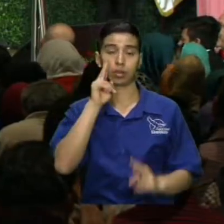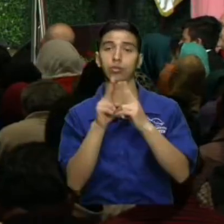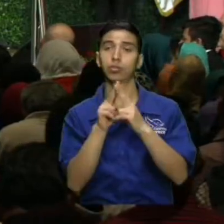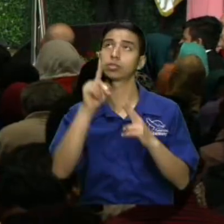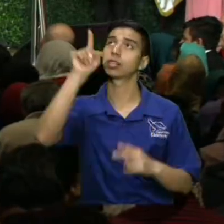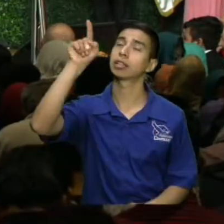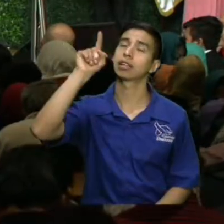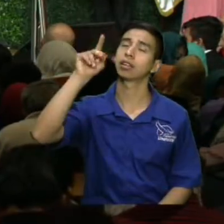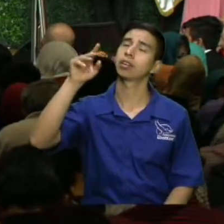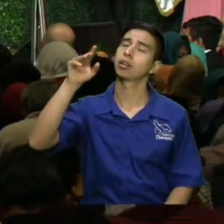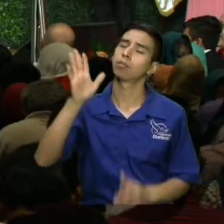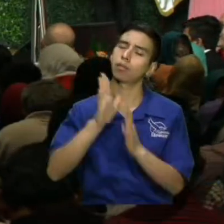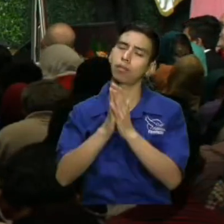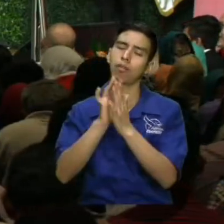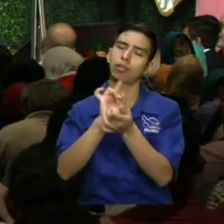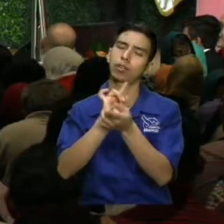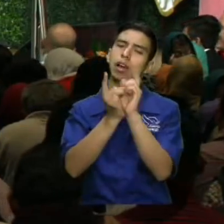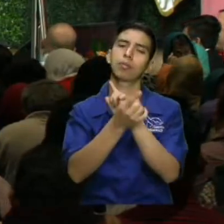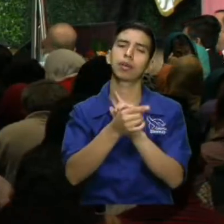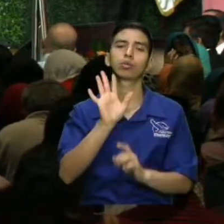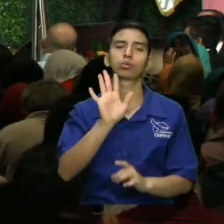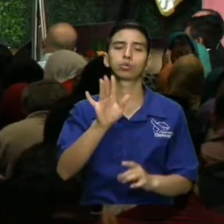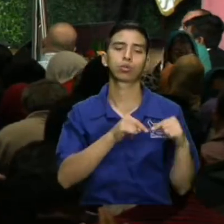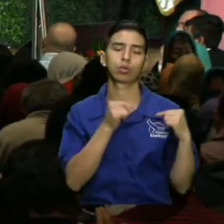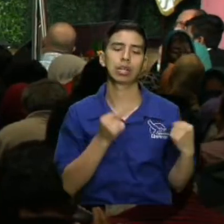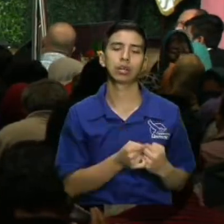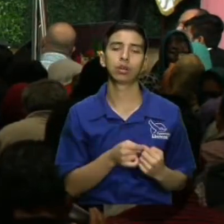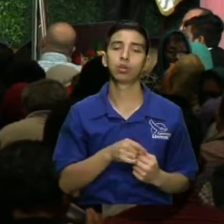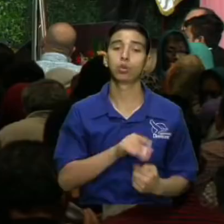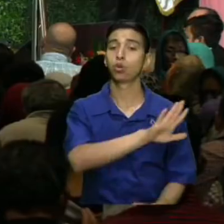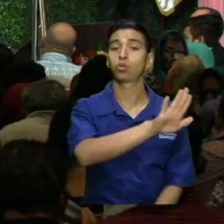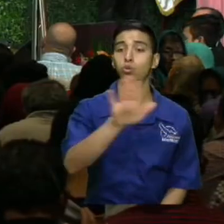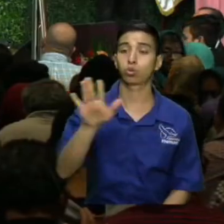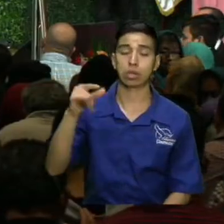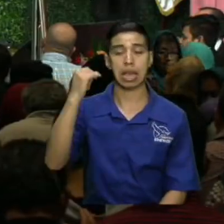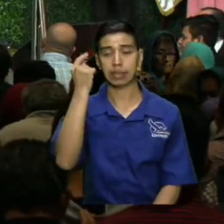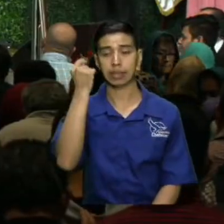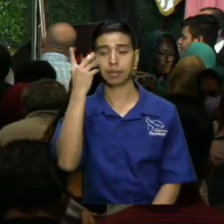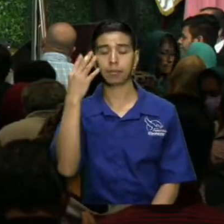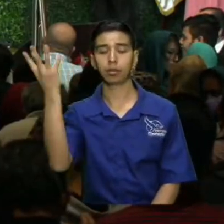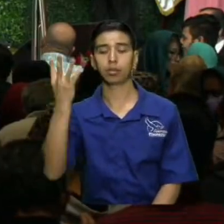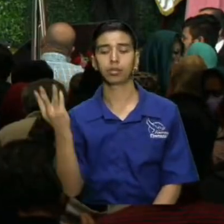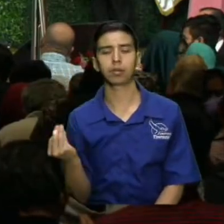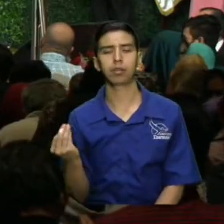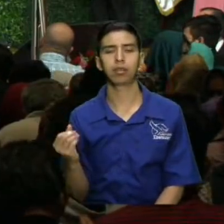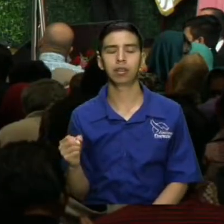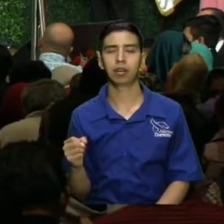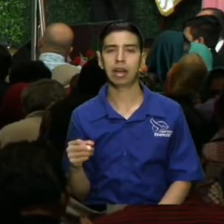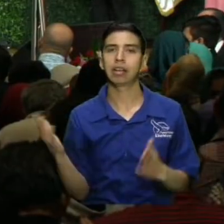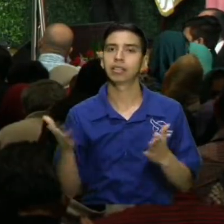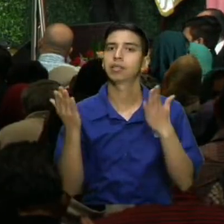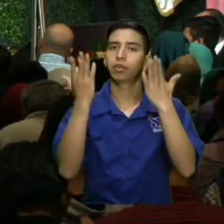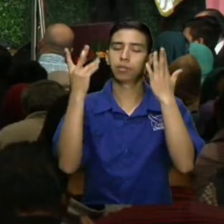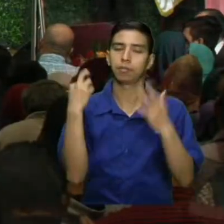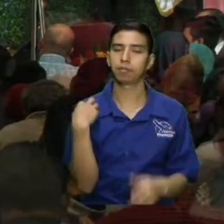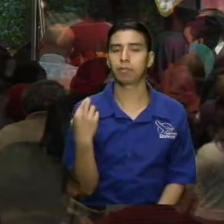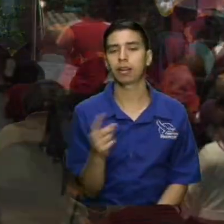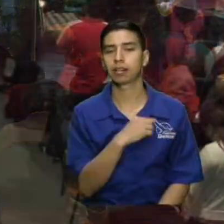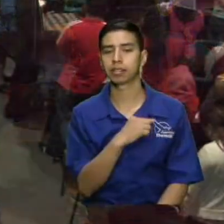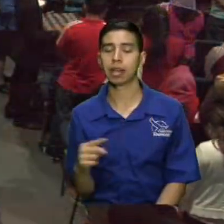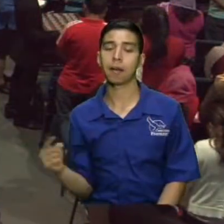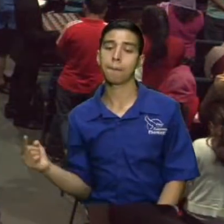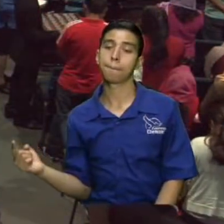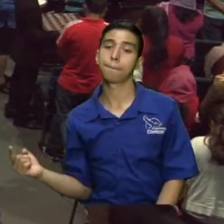corazón, su entendimiento espiritual, despiértaselos para que vengan a formar parte,